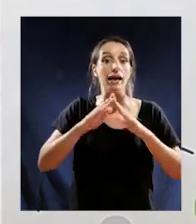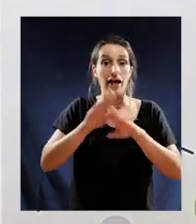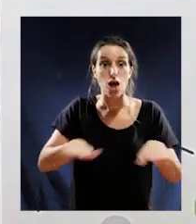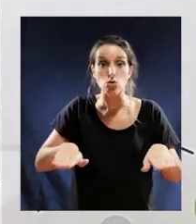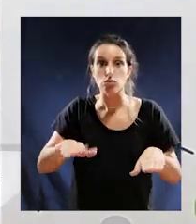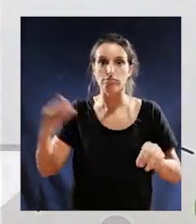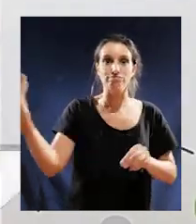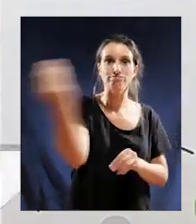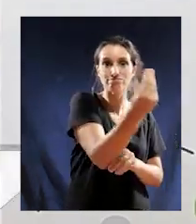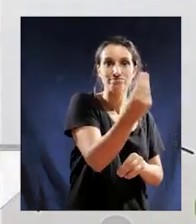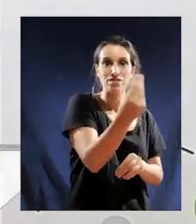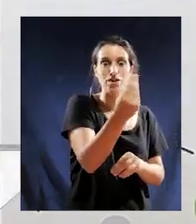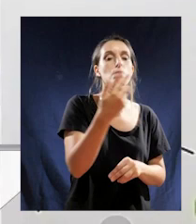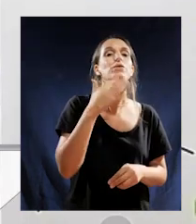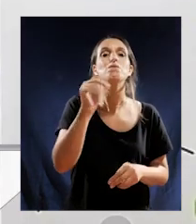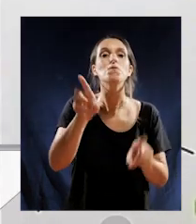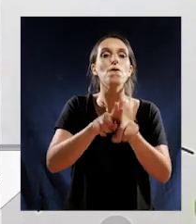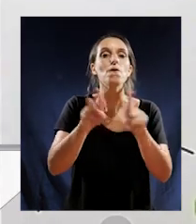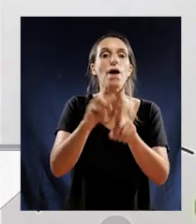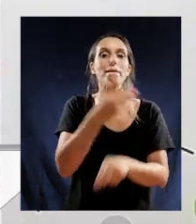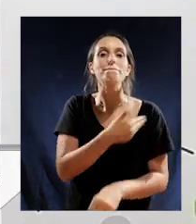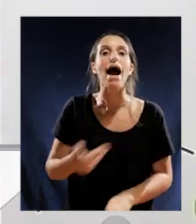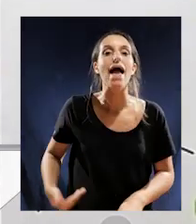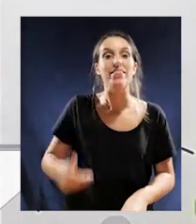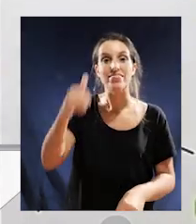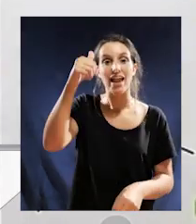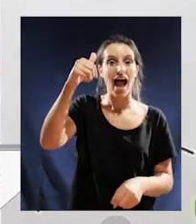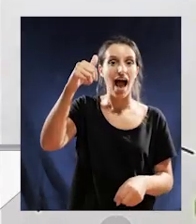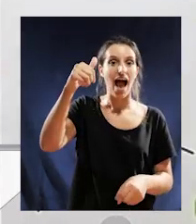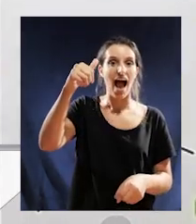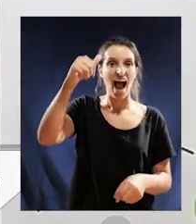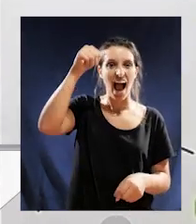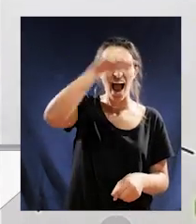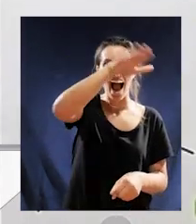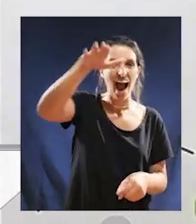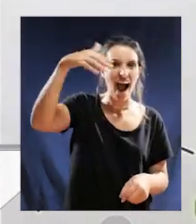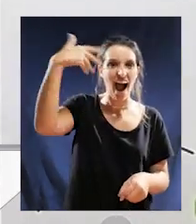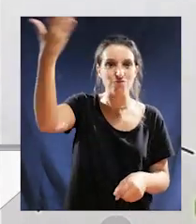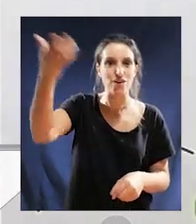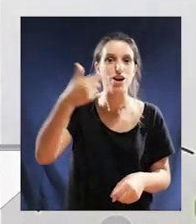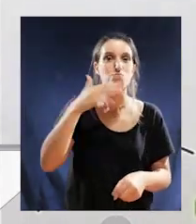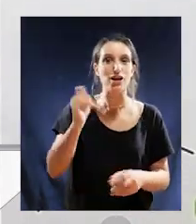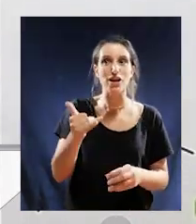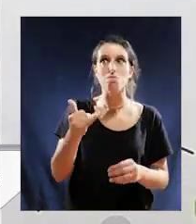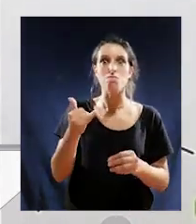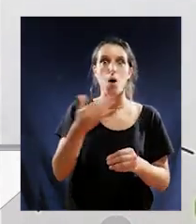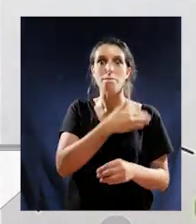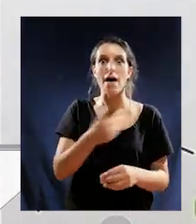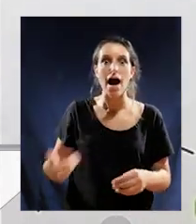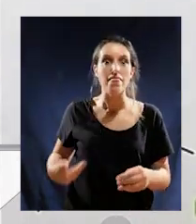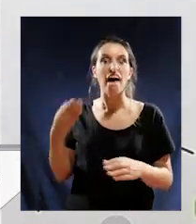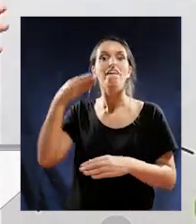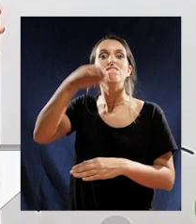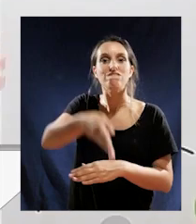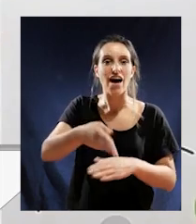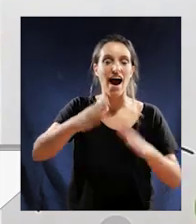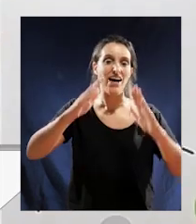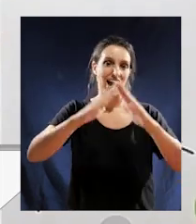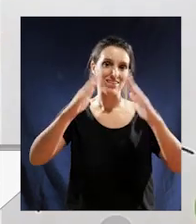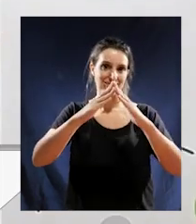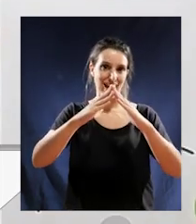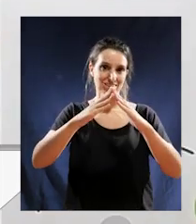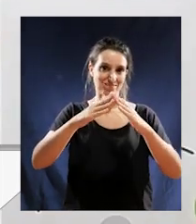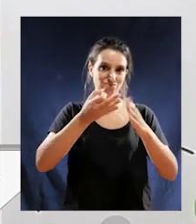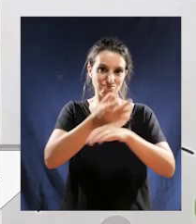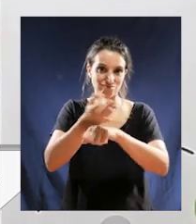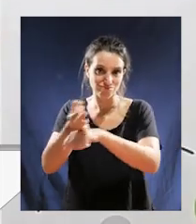las maestras comunitarias de este país que llegan a las casas y saben la alegría que suscita un maestro en casa bueno ahora todos llegamos a las casas